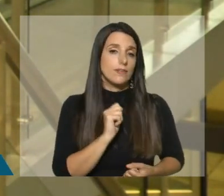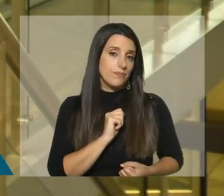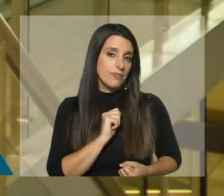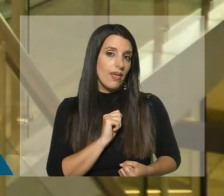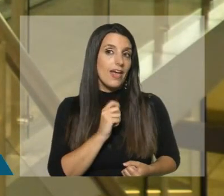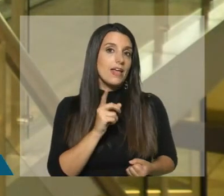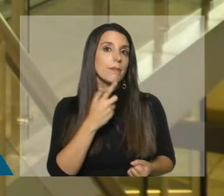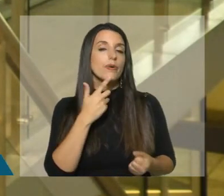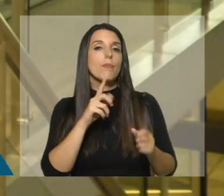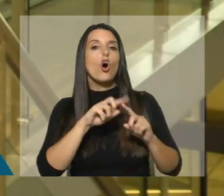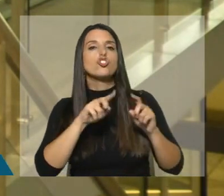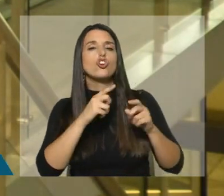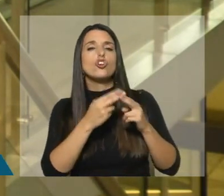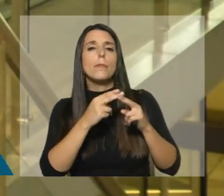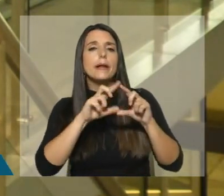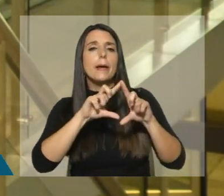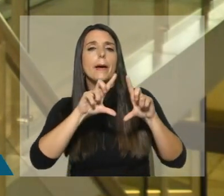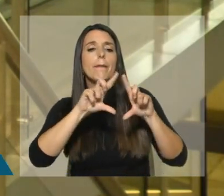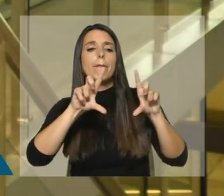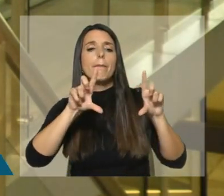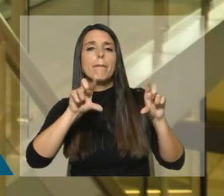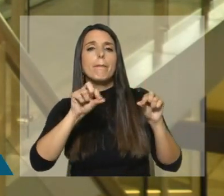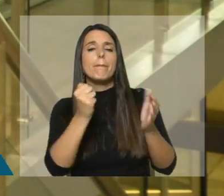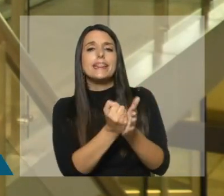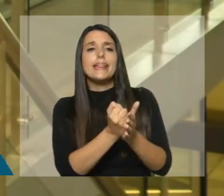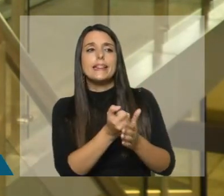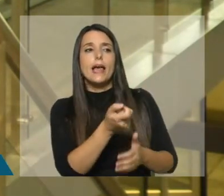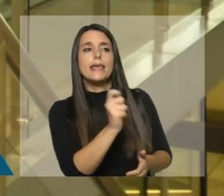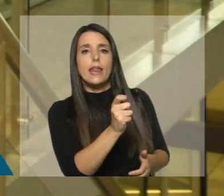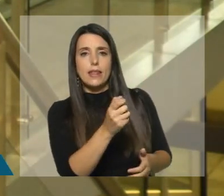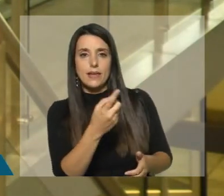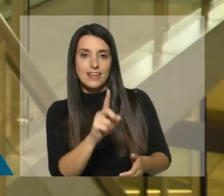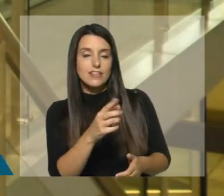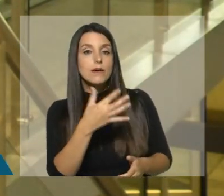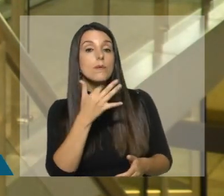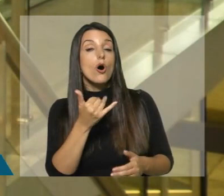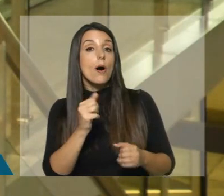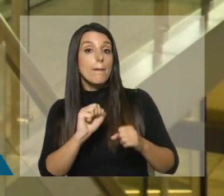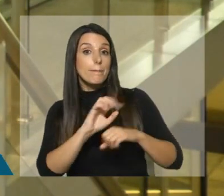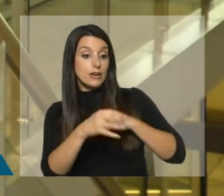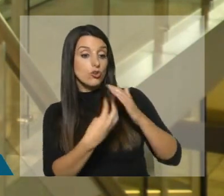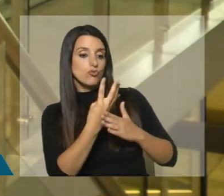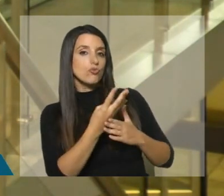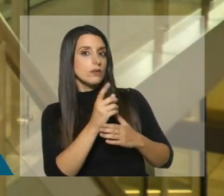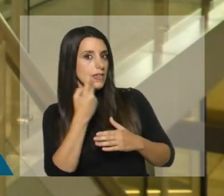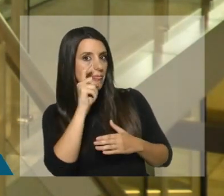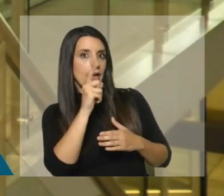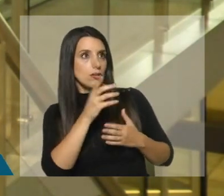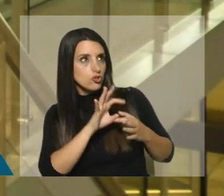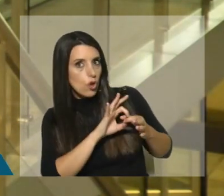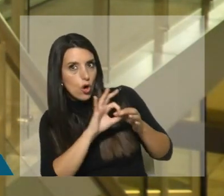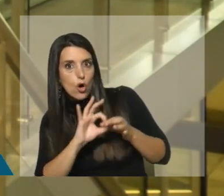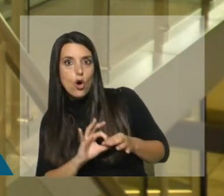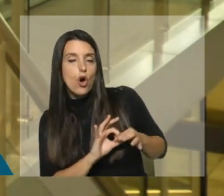y patentes que respetar, una cantidad de temas que tener en cuenta, pero el Mercosur va hacia ese lugar que es